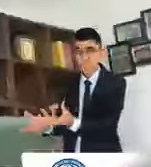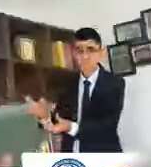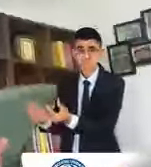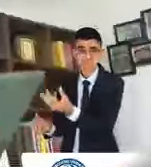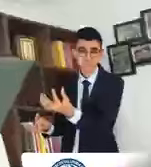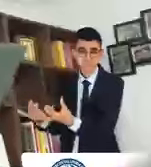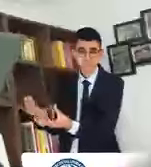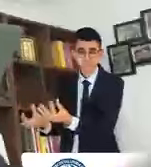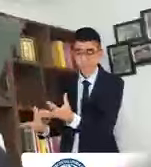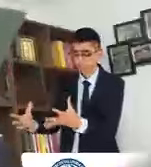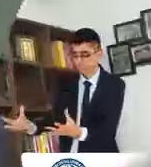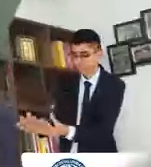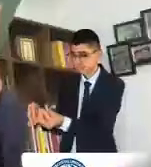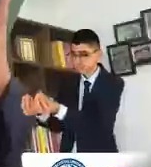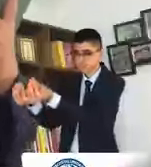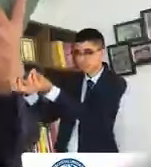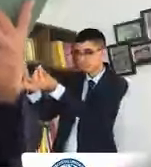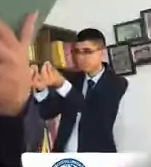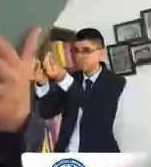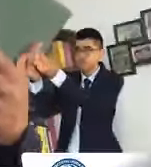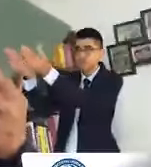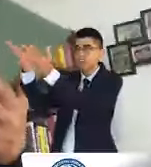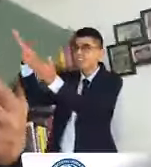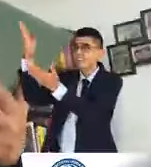el olor grato era todo para el Señor.